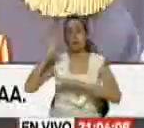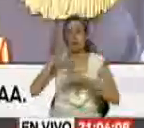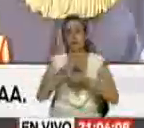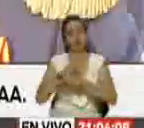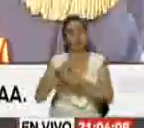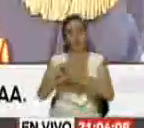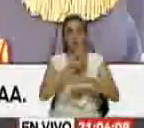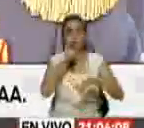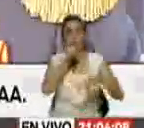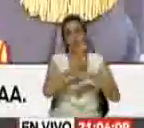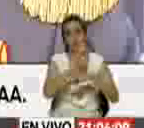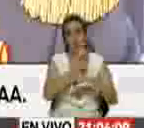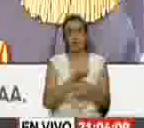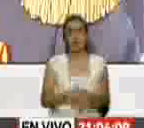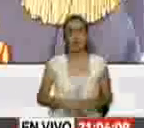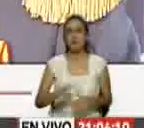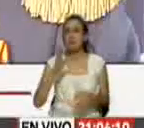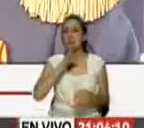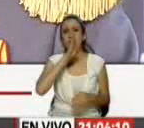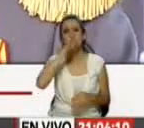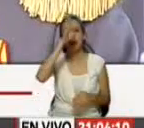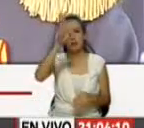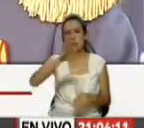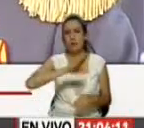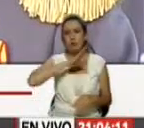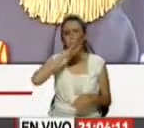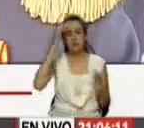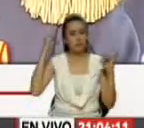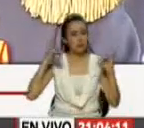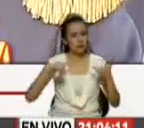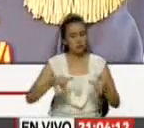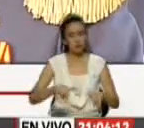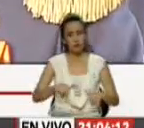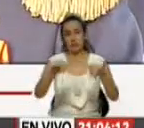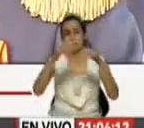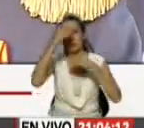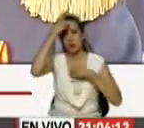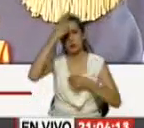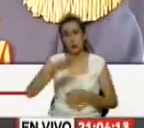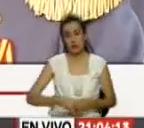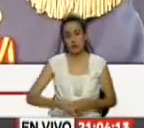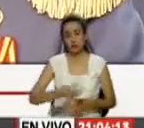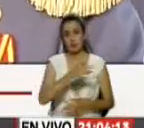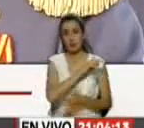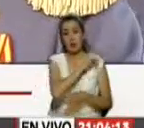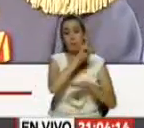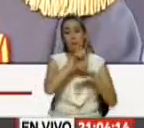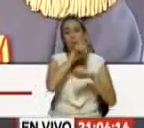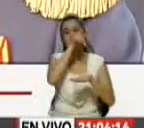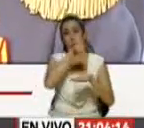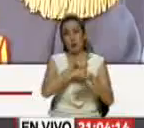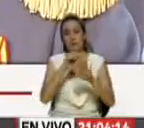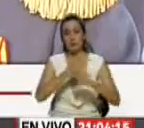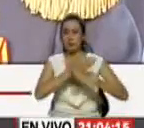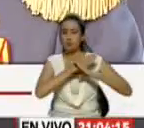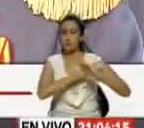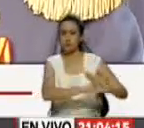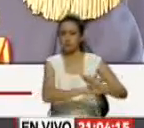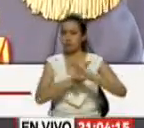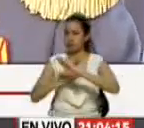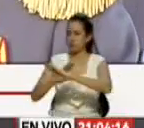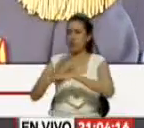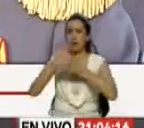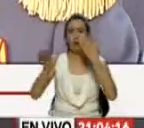Armadas. Como lo ha hecho a lo largo de la historia, continuará cumpliendo con decisión y profesionalismo la misión de defender la soberanía